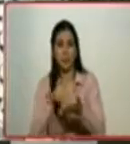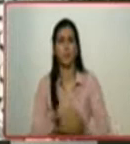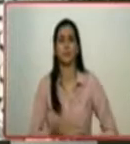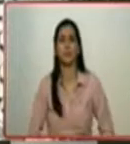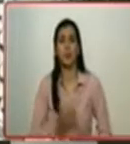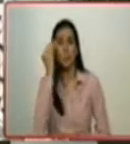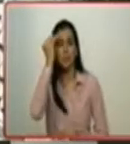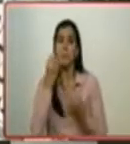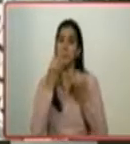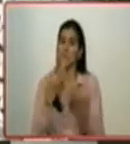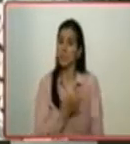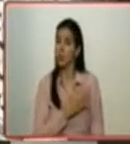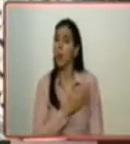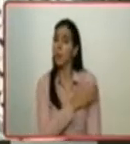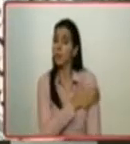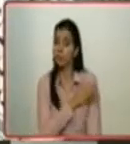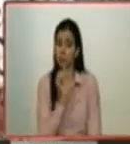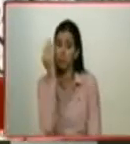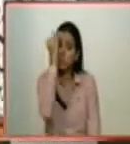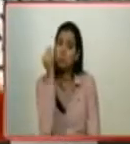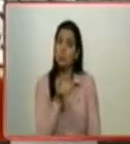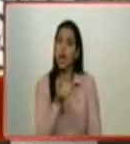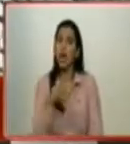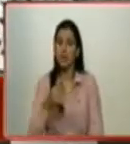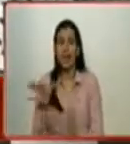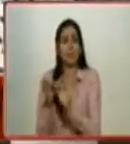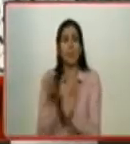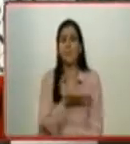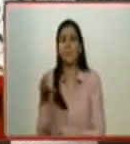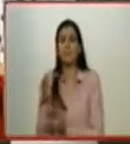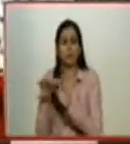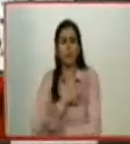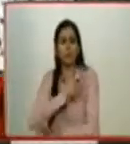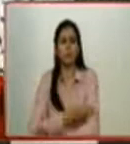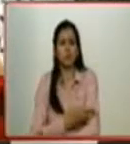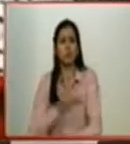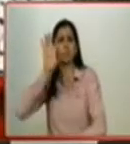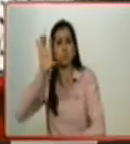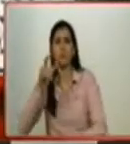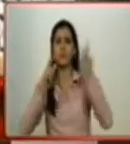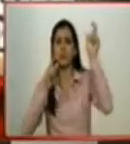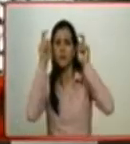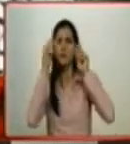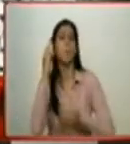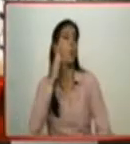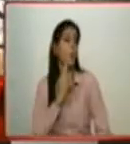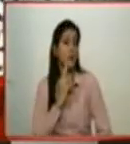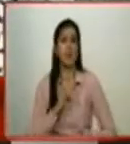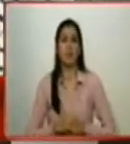lo piensen bien los señores oposicionistas. Aquí hay una alianza de fuerza, una alianza patriótica, chavista,